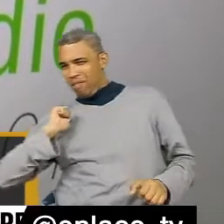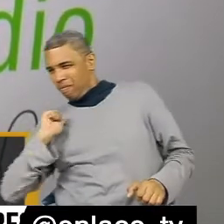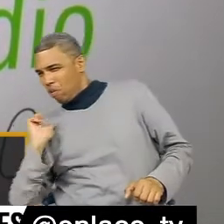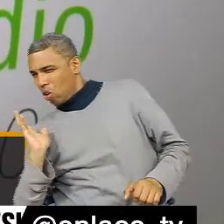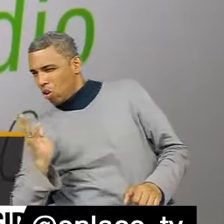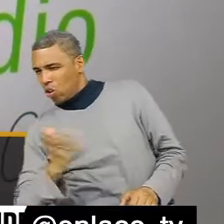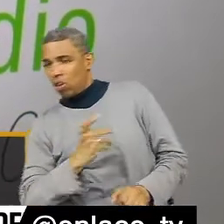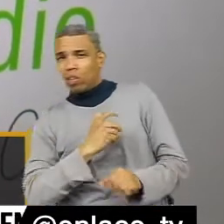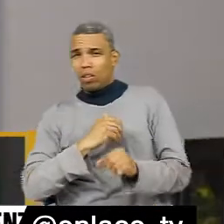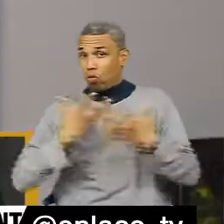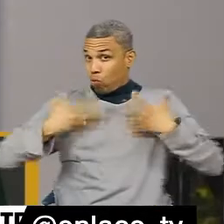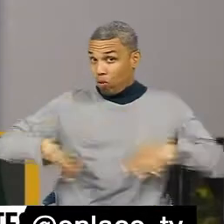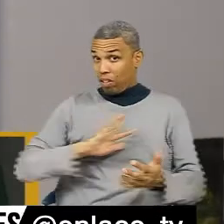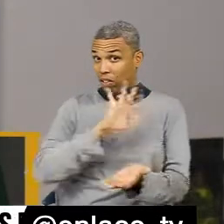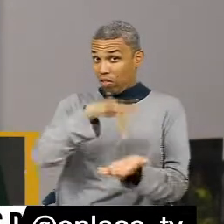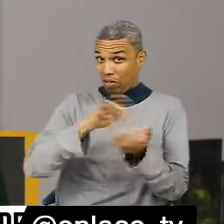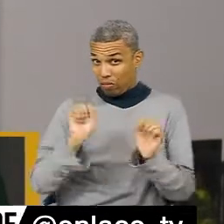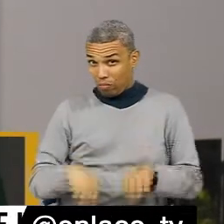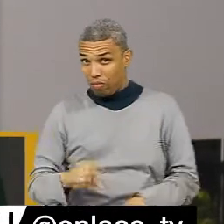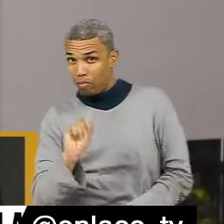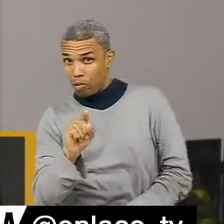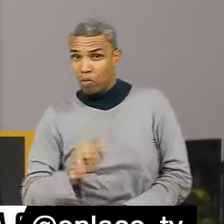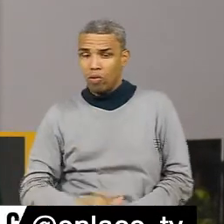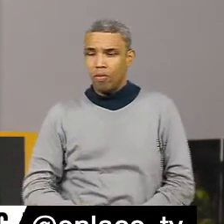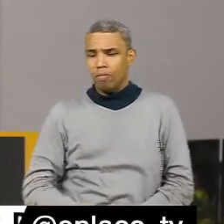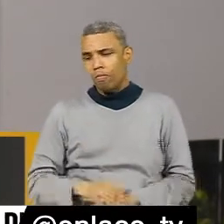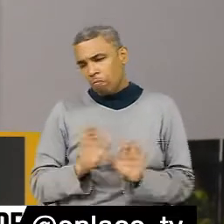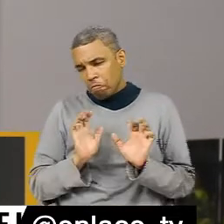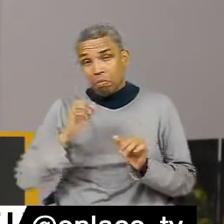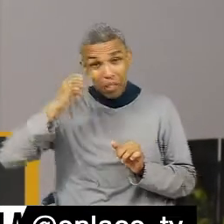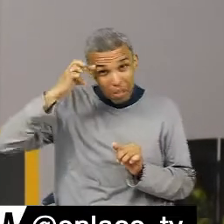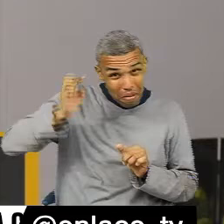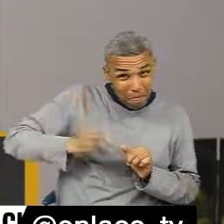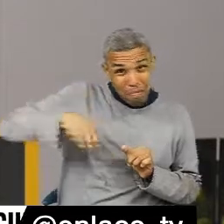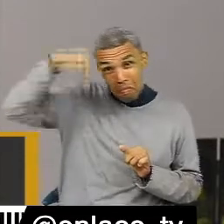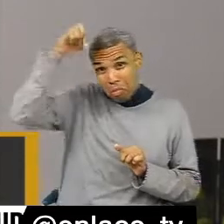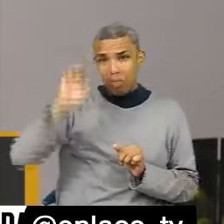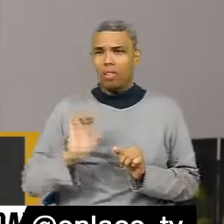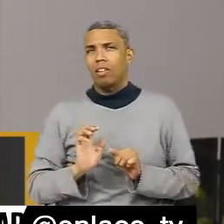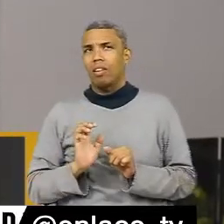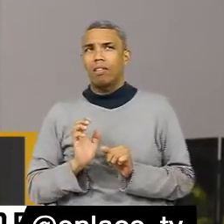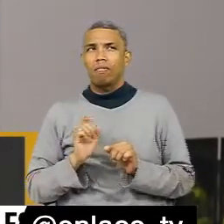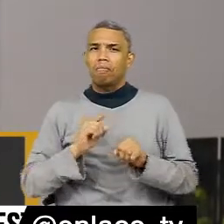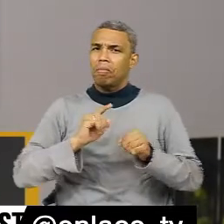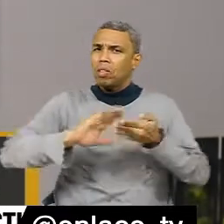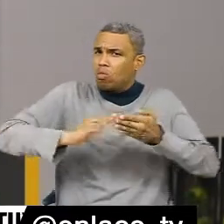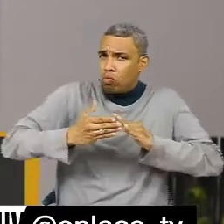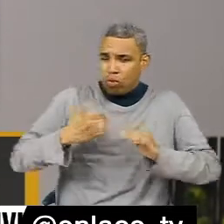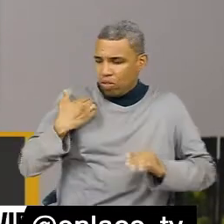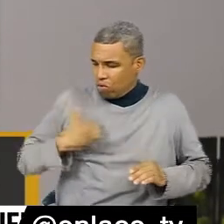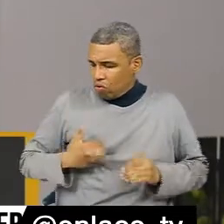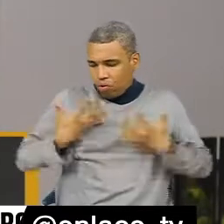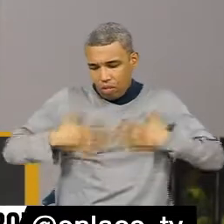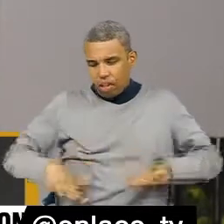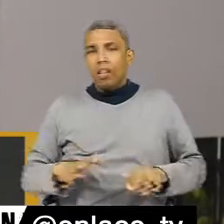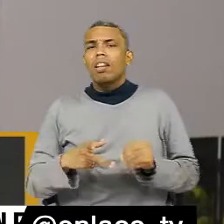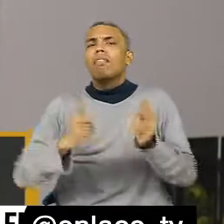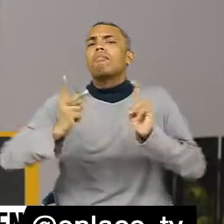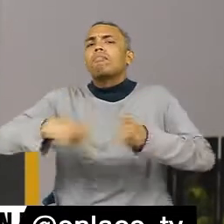Este evento está dirigido a los profesionales, está dirigido al público en general, a los estudiantes universitarios,